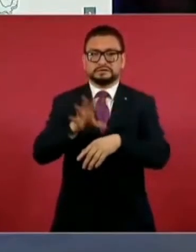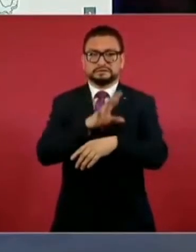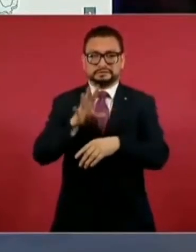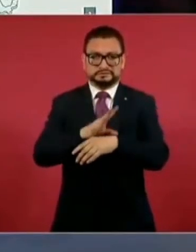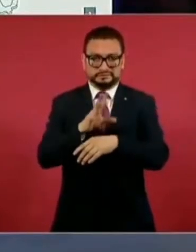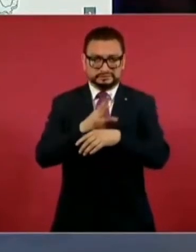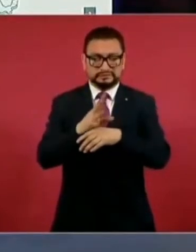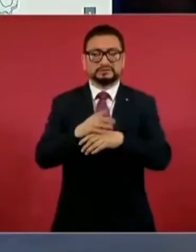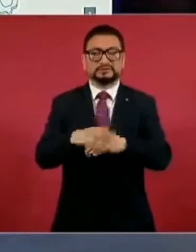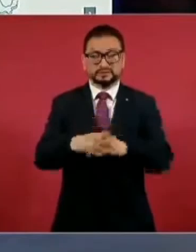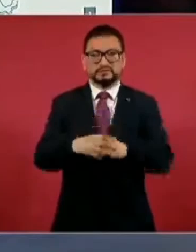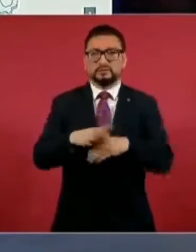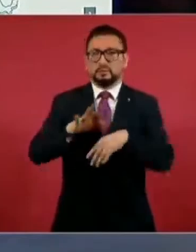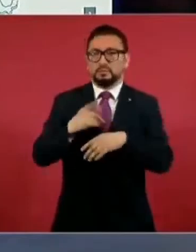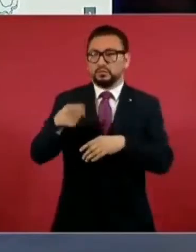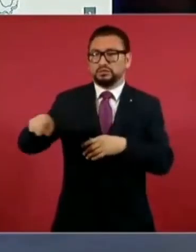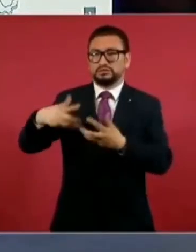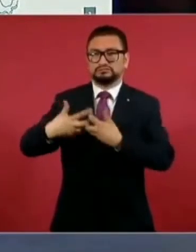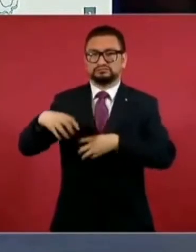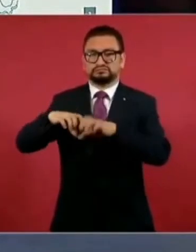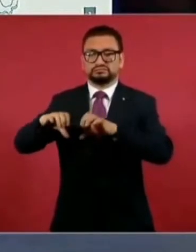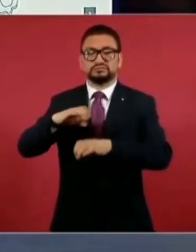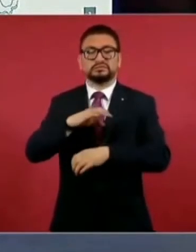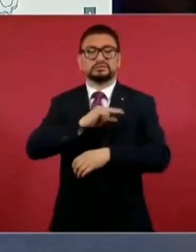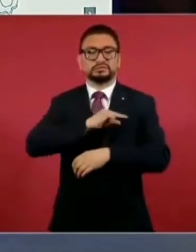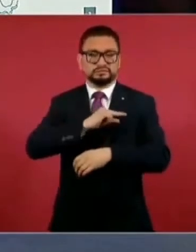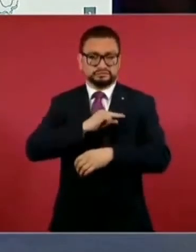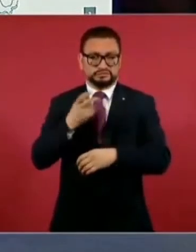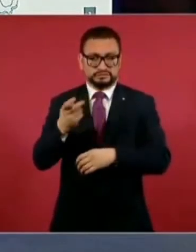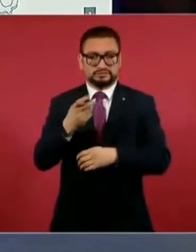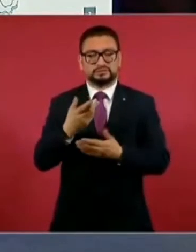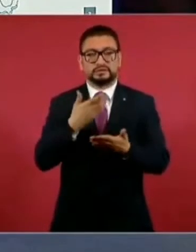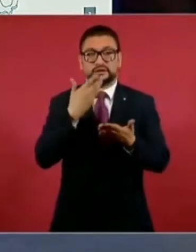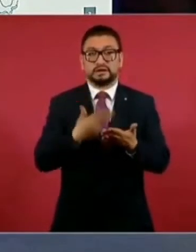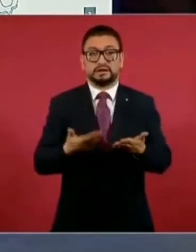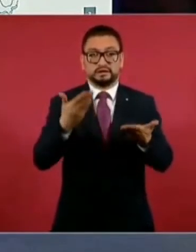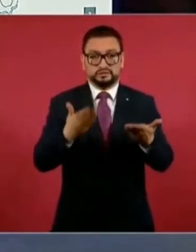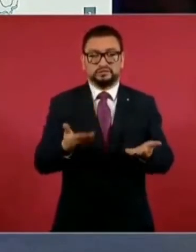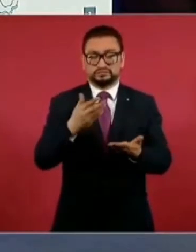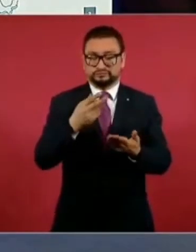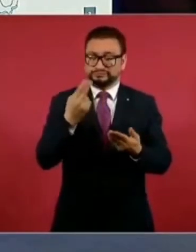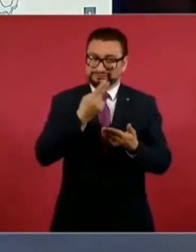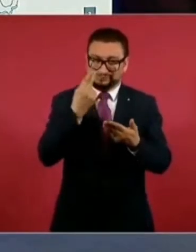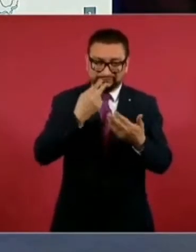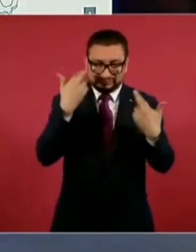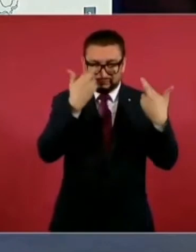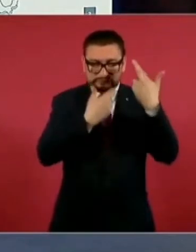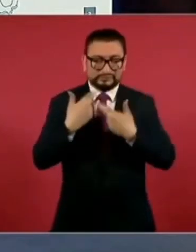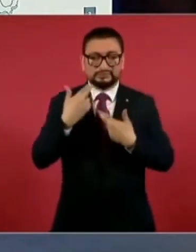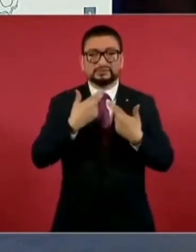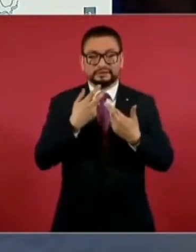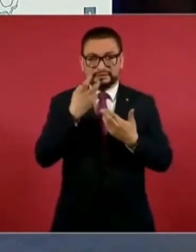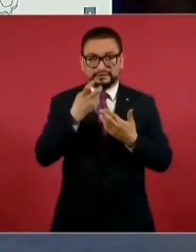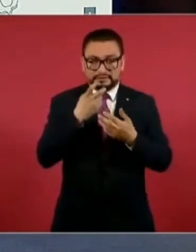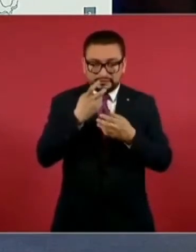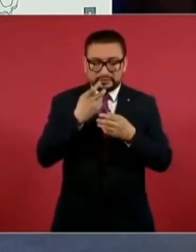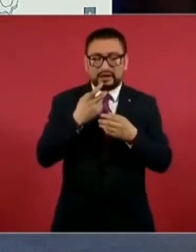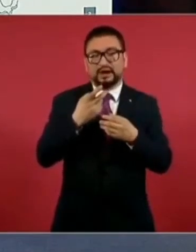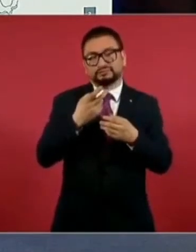fuese inyectada por la generación privada. Es por eso que este modelo necesitó una revisión. Y en esa